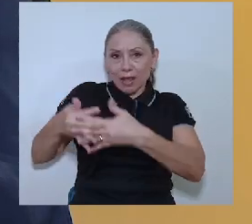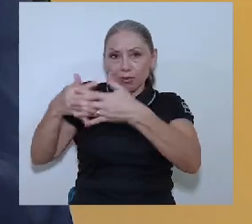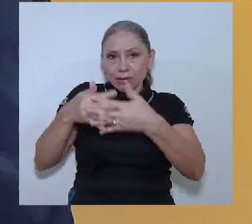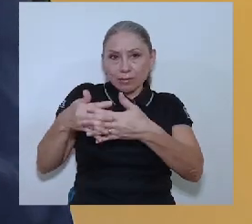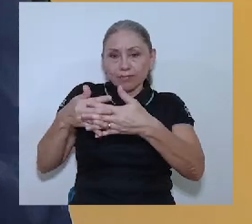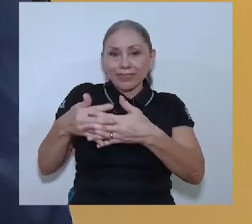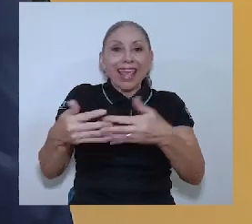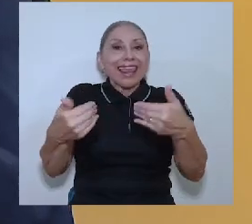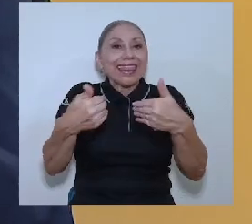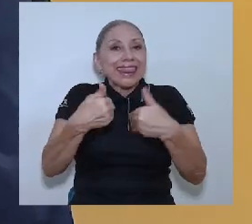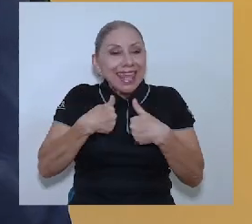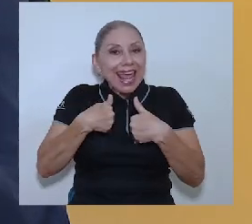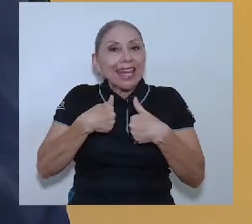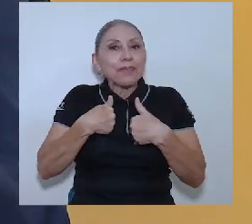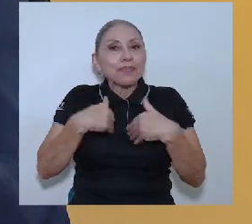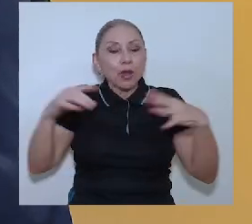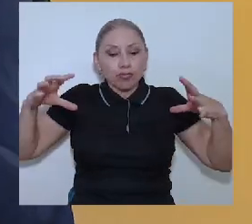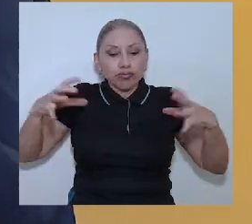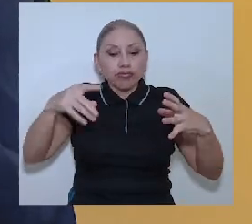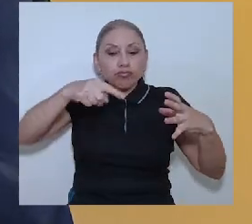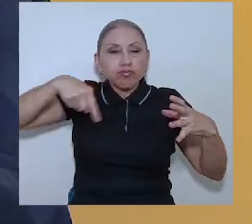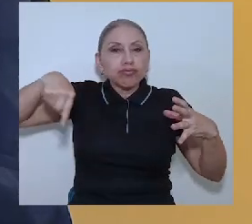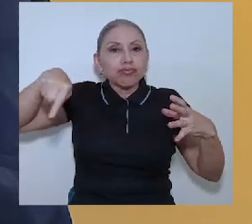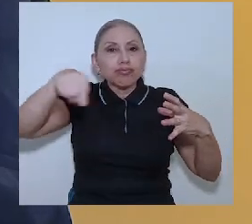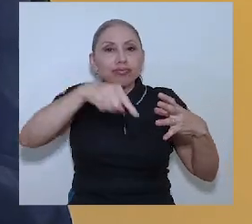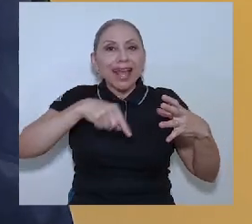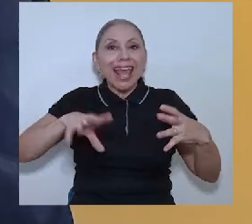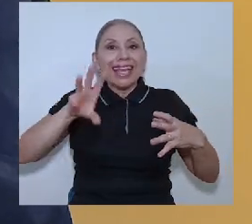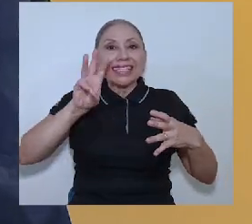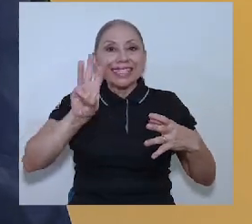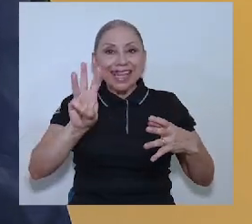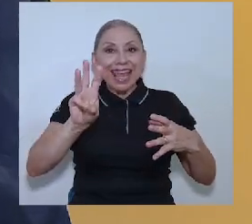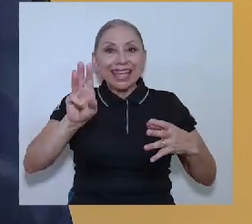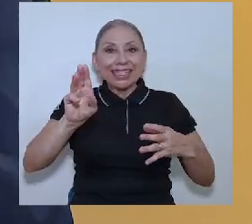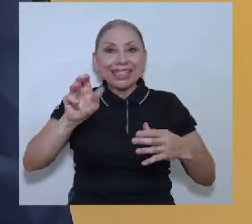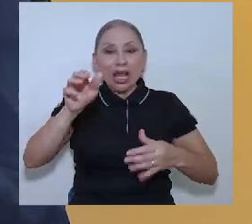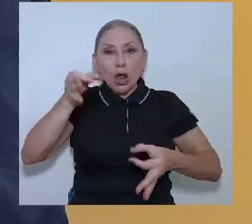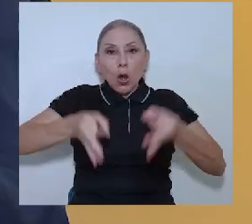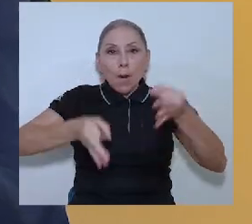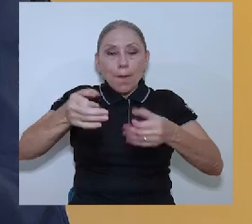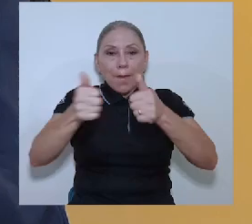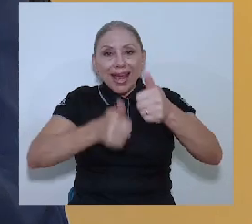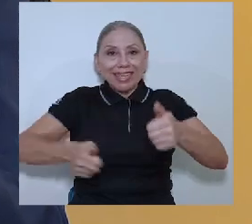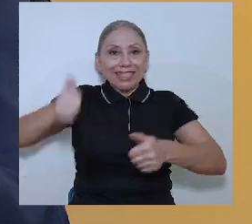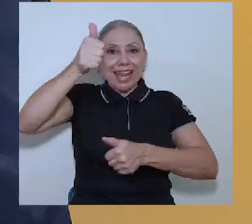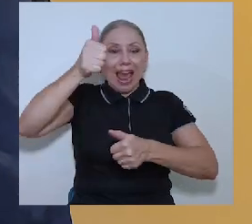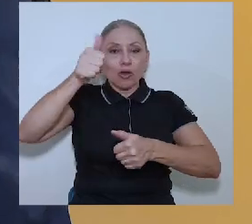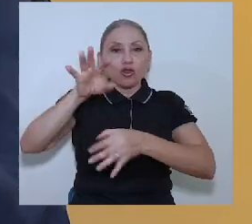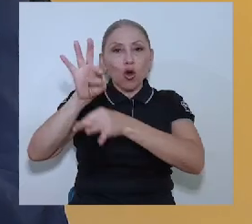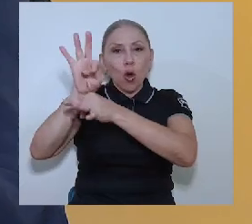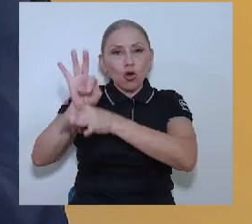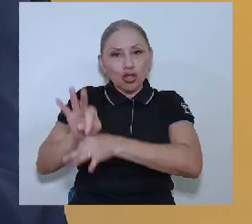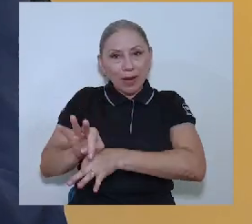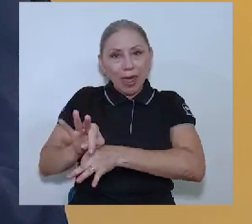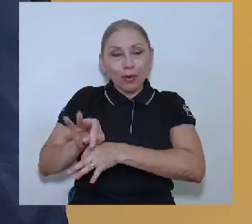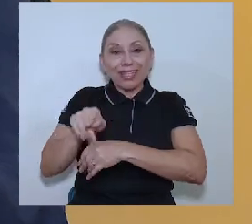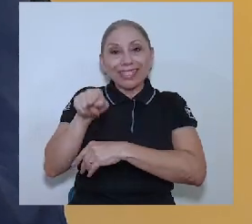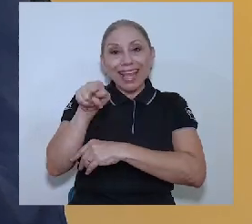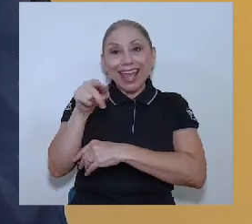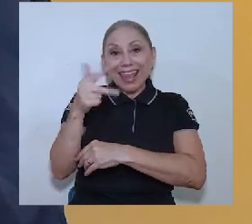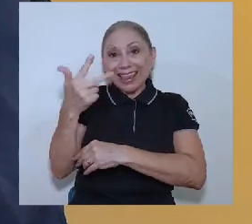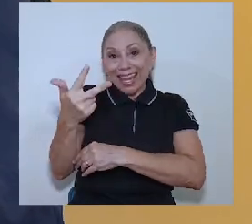Unidos tiene una composición de 6 magistrados conservadores, 3 de